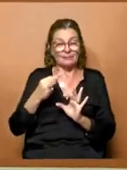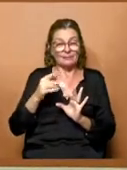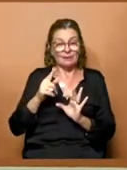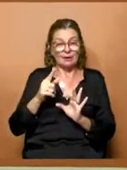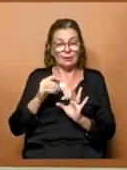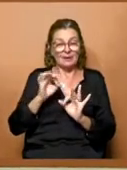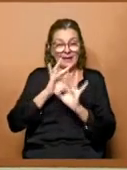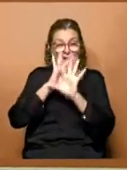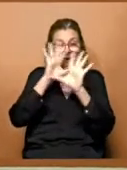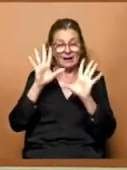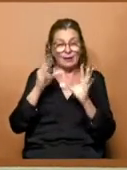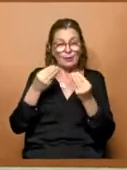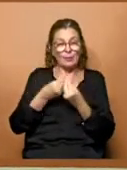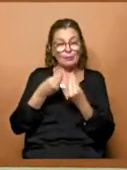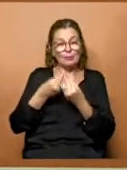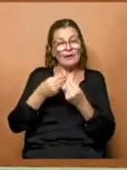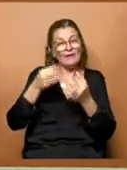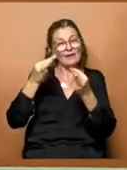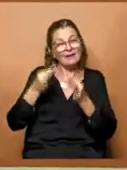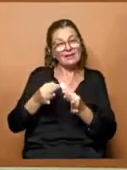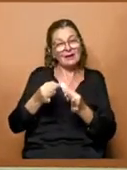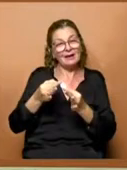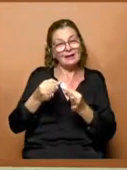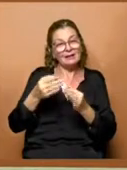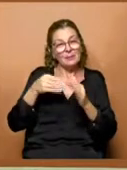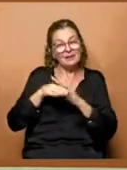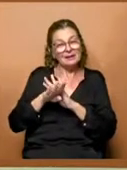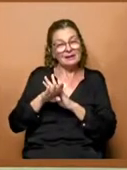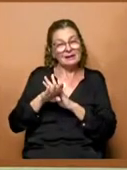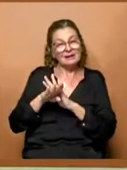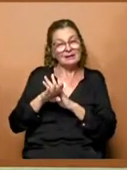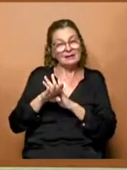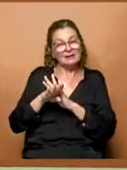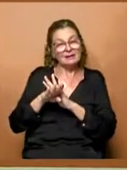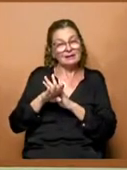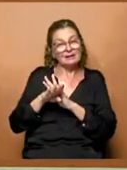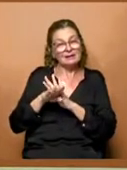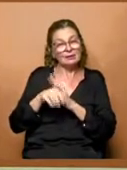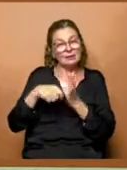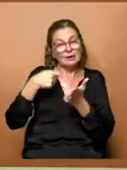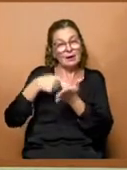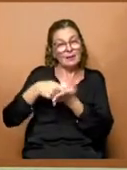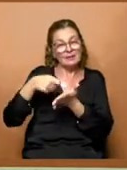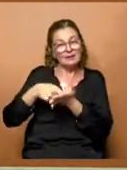A mí lo que en realidad no me queda claro mucho si en realidad se meterían con el capital.